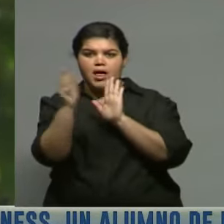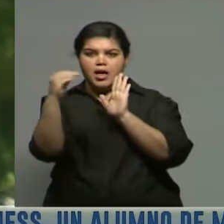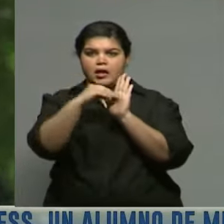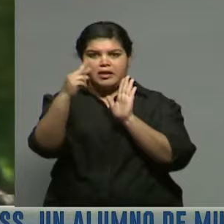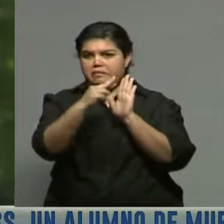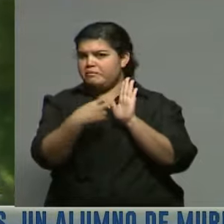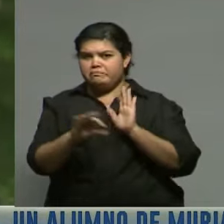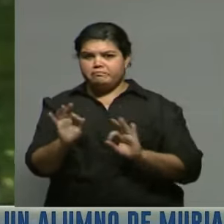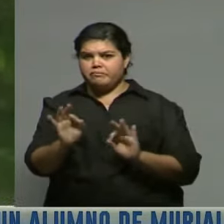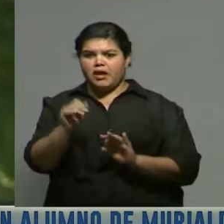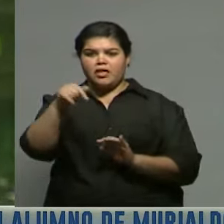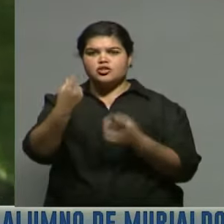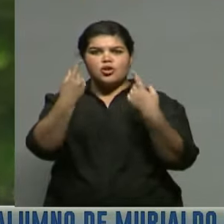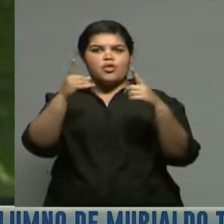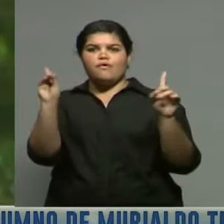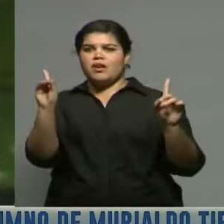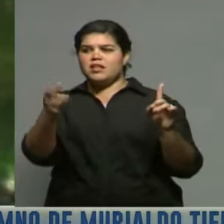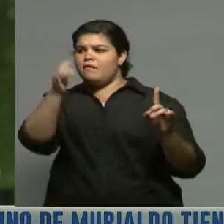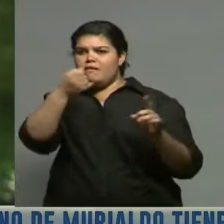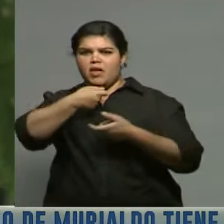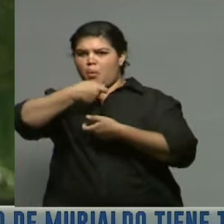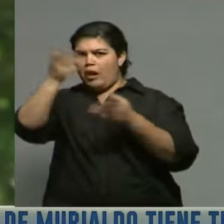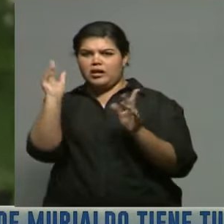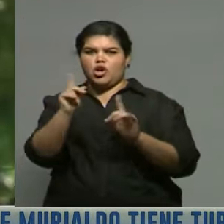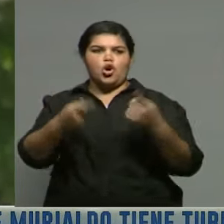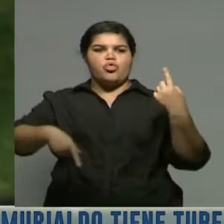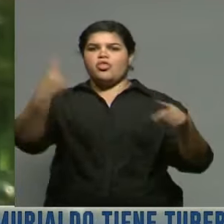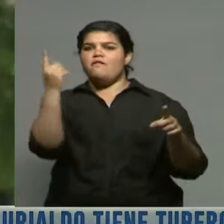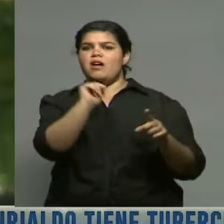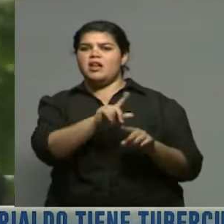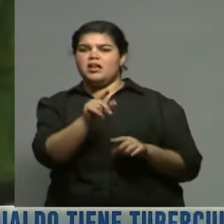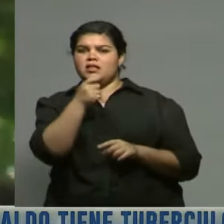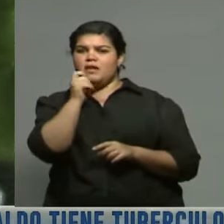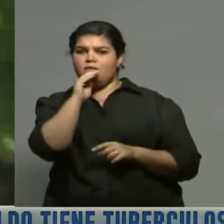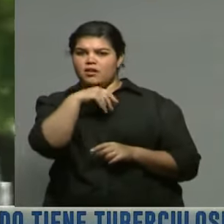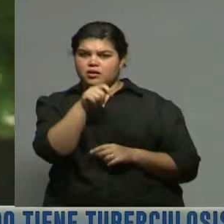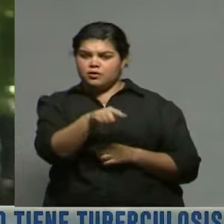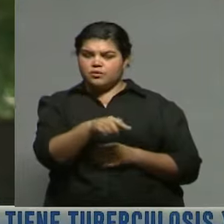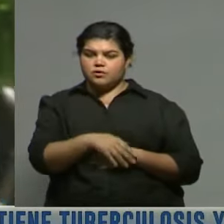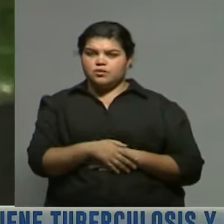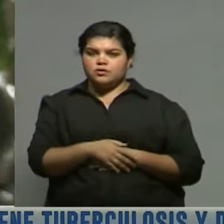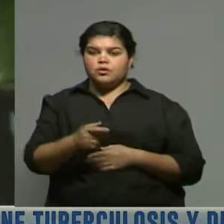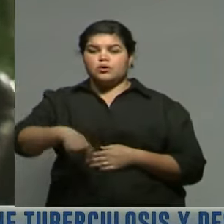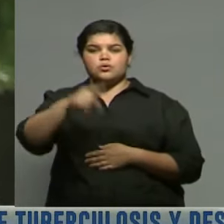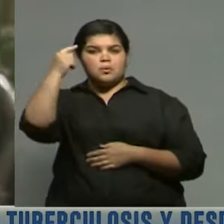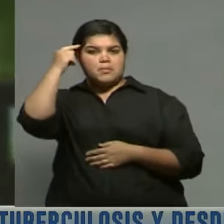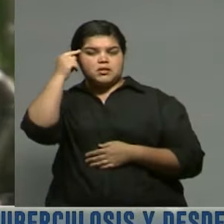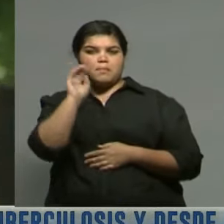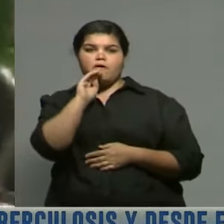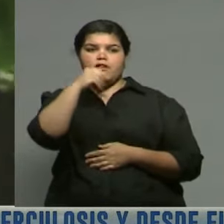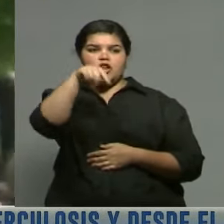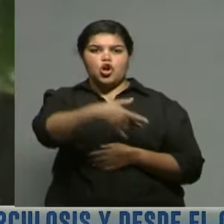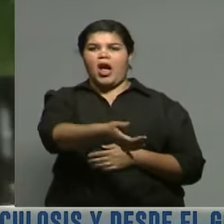más importante y que nos diferencia de las demás bebidas alcohólicas industriales. Nosotros consideramos al vino que no es una